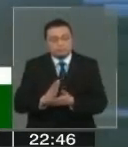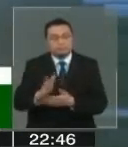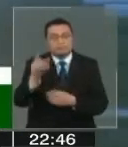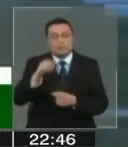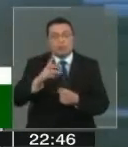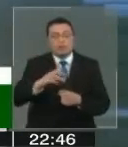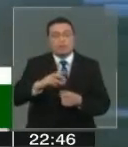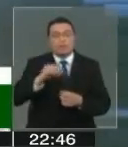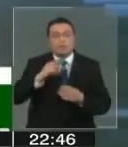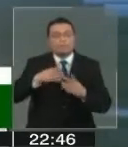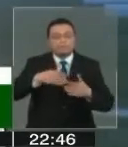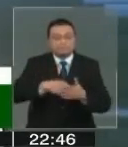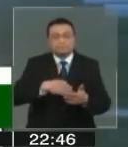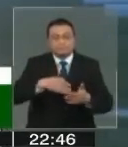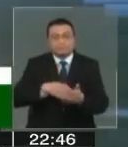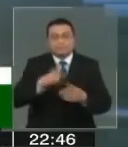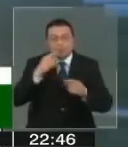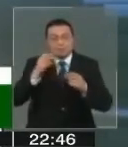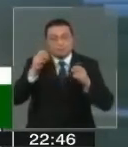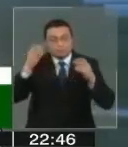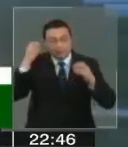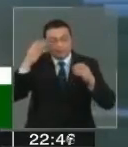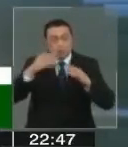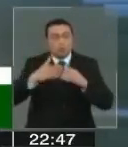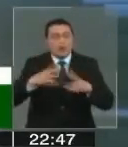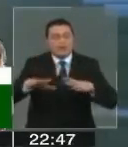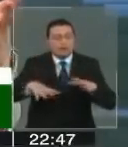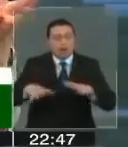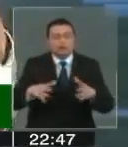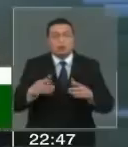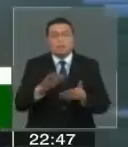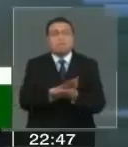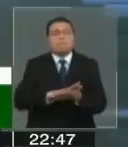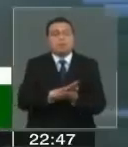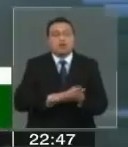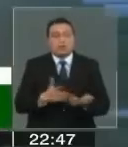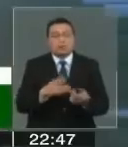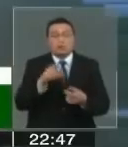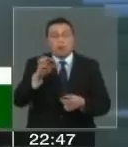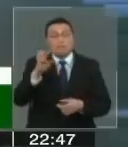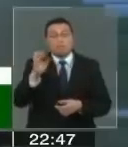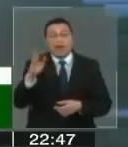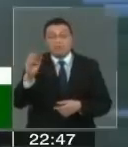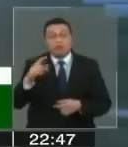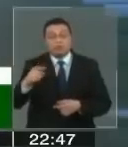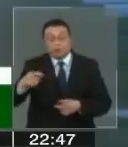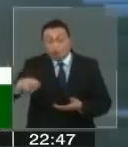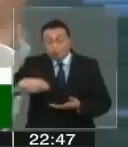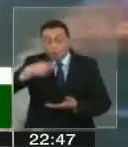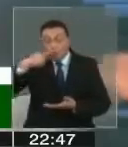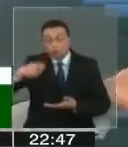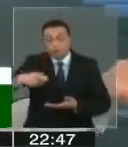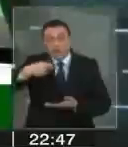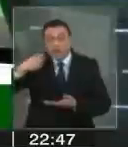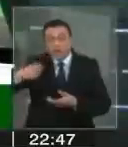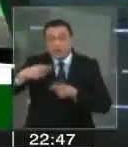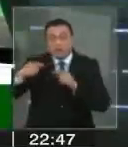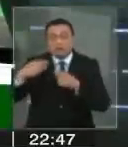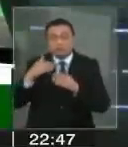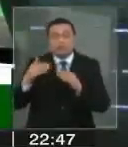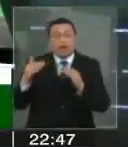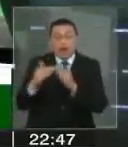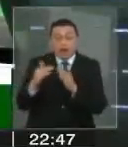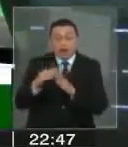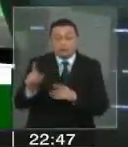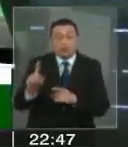evitan, o sea, limitan toda la exploración, cualquier aprendizaje que pueda haber. Por ejemplo, si Pablo usara la cuchara y queda en la casa y nadie